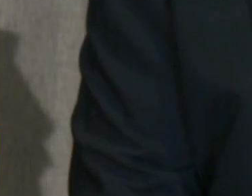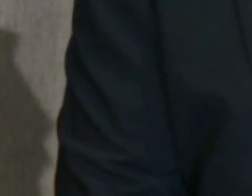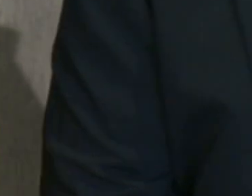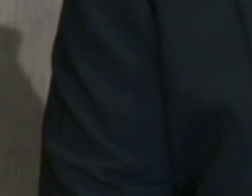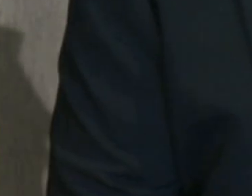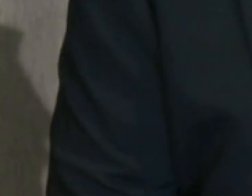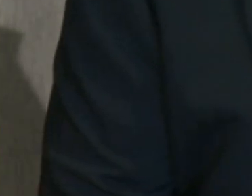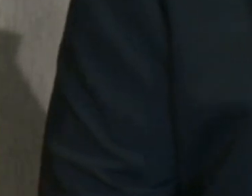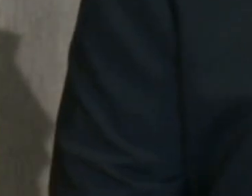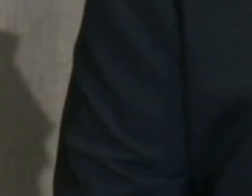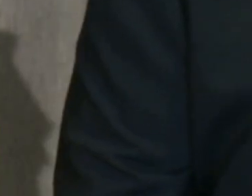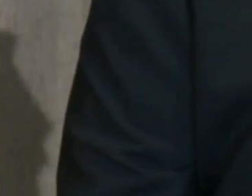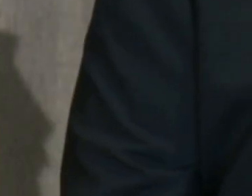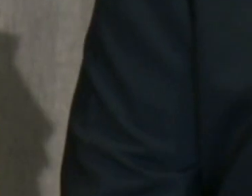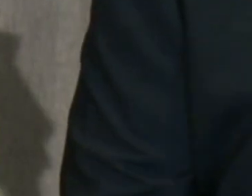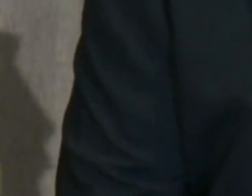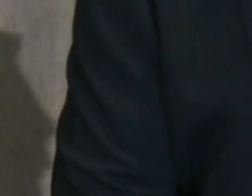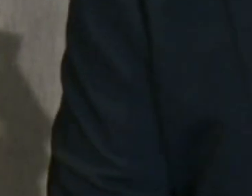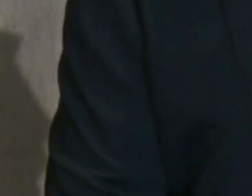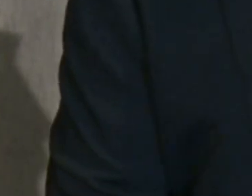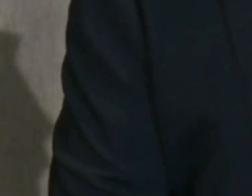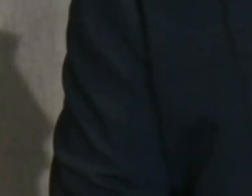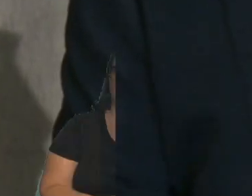algo más?